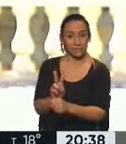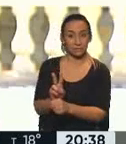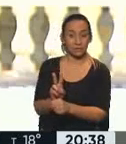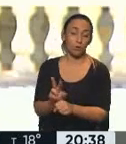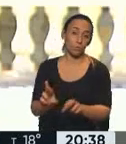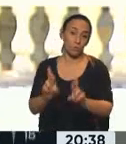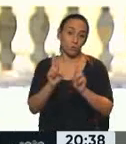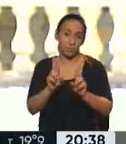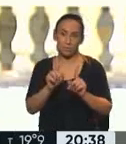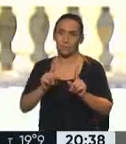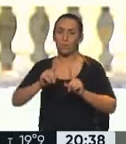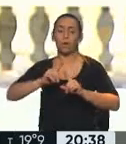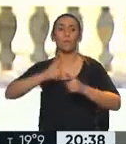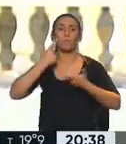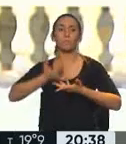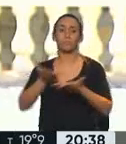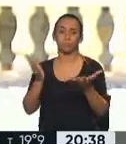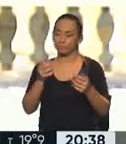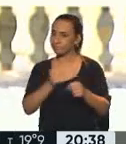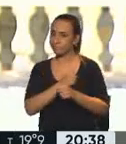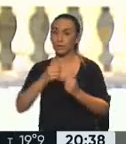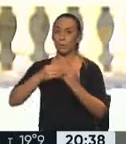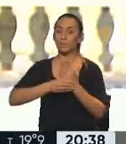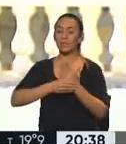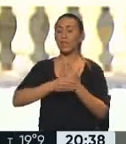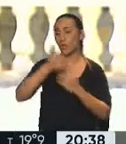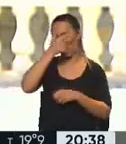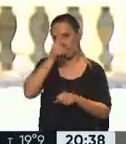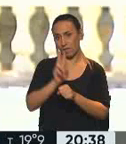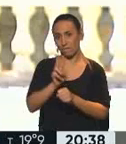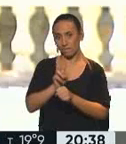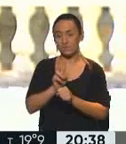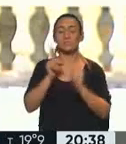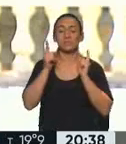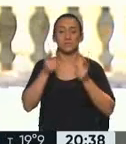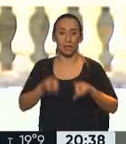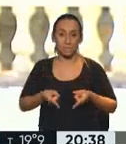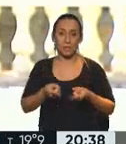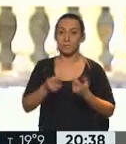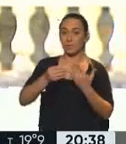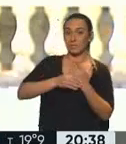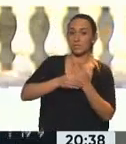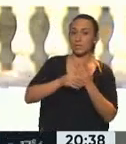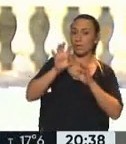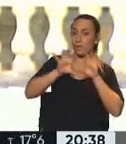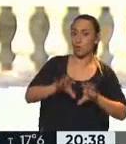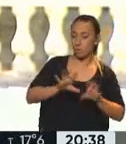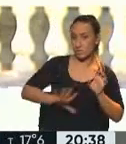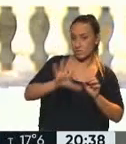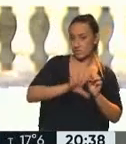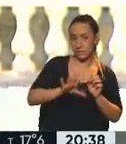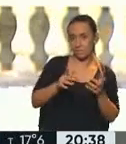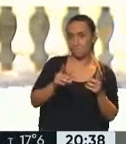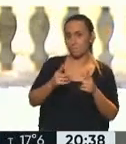también después de que esta información salió, que se corroboró por parte del Ministerio de Defensa y el Ministerio del Interior, pues no hay ninguna información de los